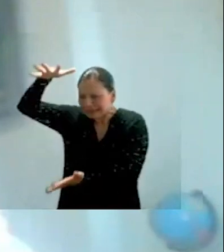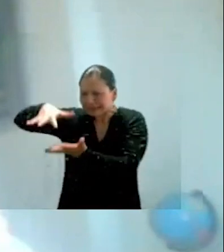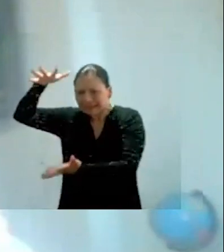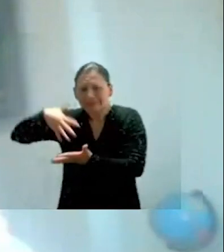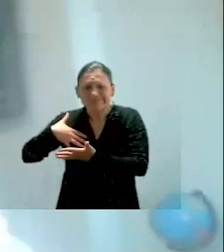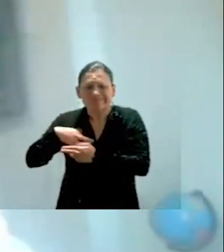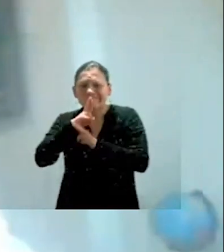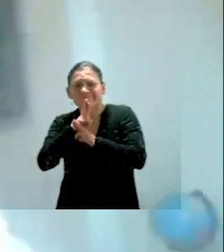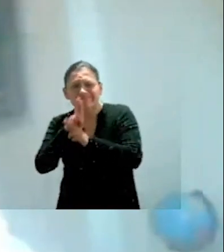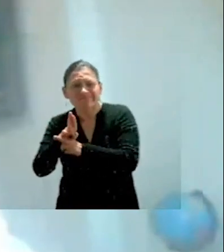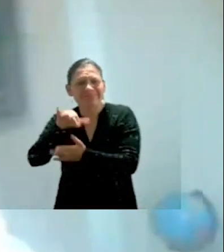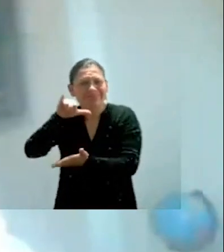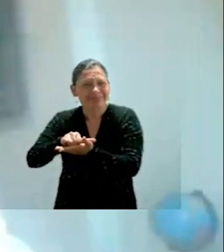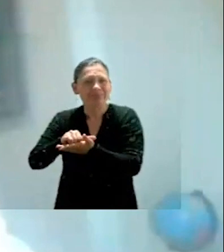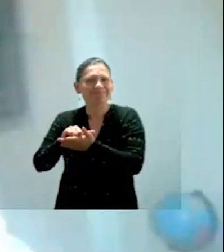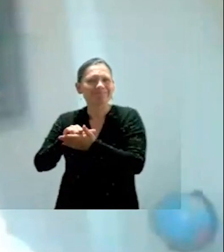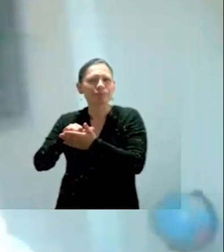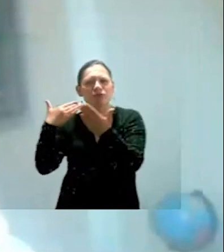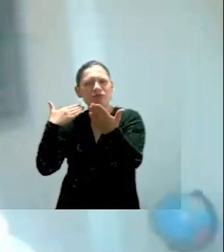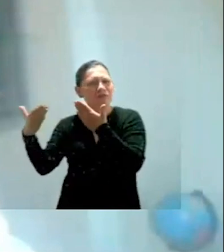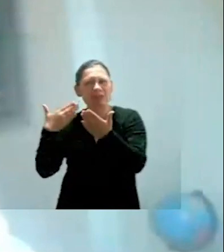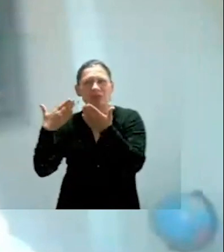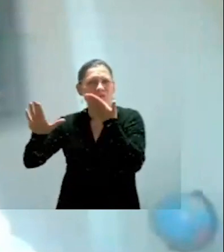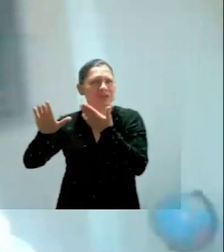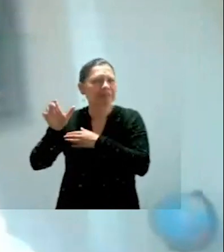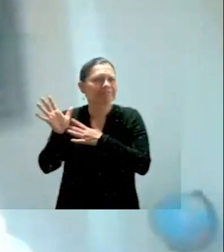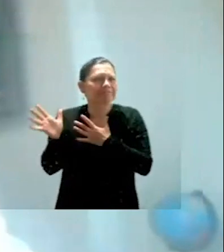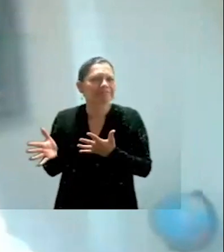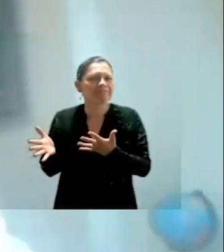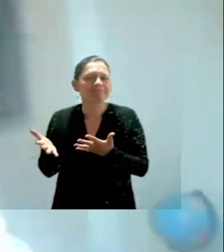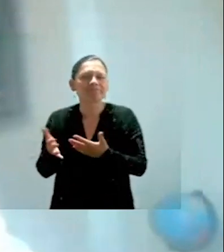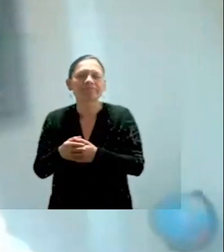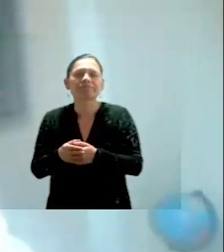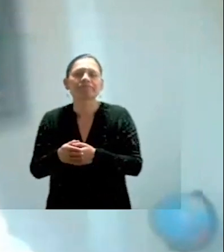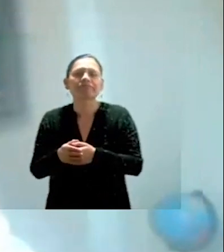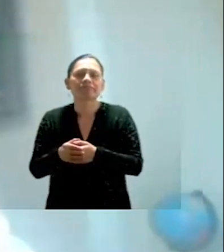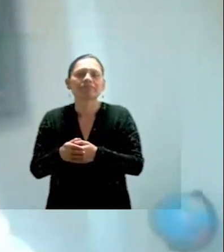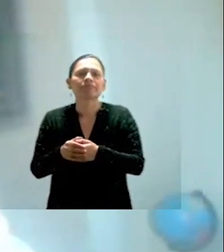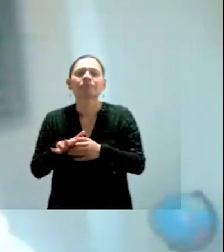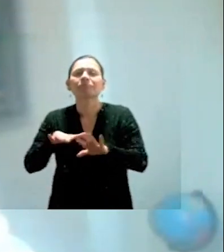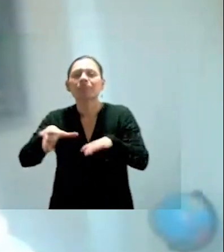o frente al Poder Judicial o frente a la majestad de los jueces. Es decir,